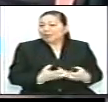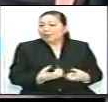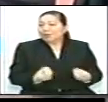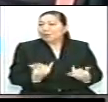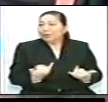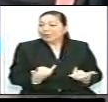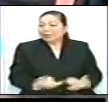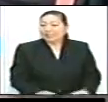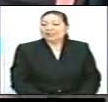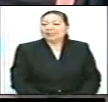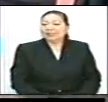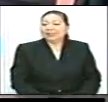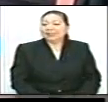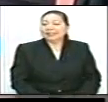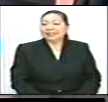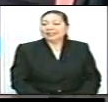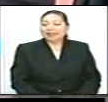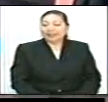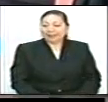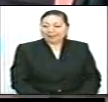ese.